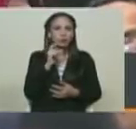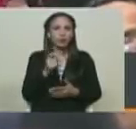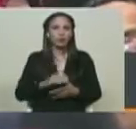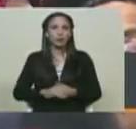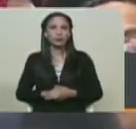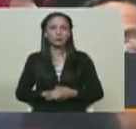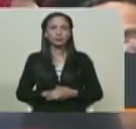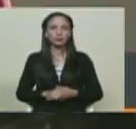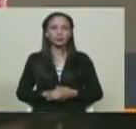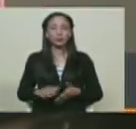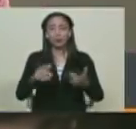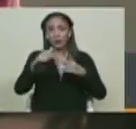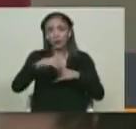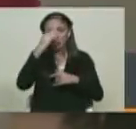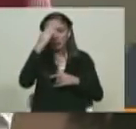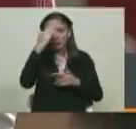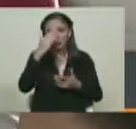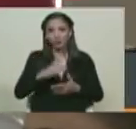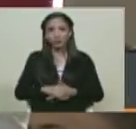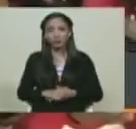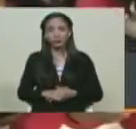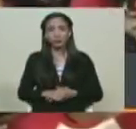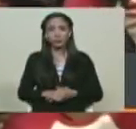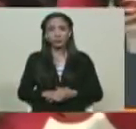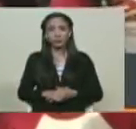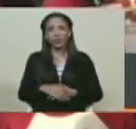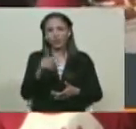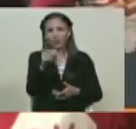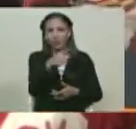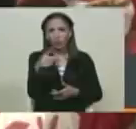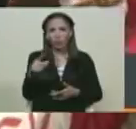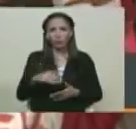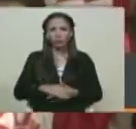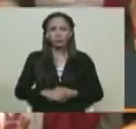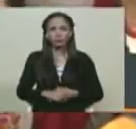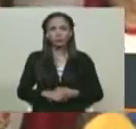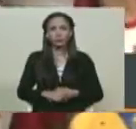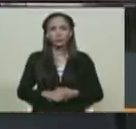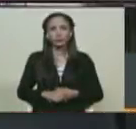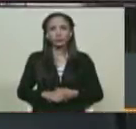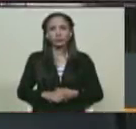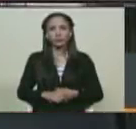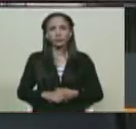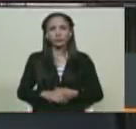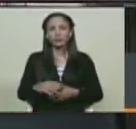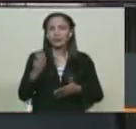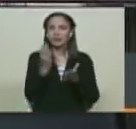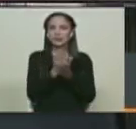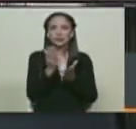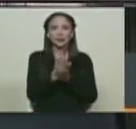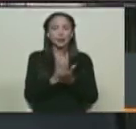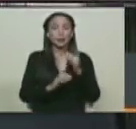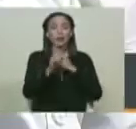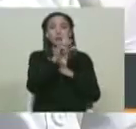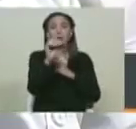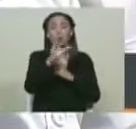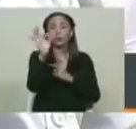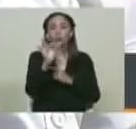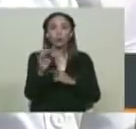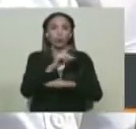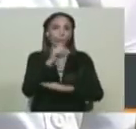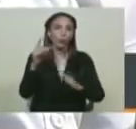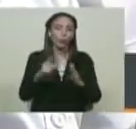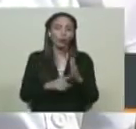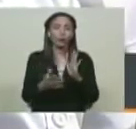embarazada, aquí, allá, más acá, ¿o no? Barrio Adentro, 100% debe tomar el